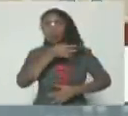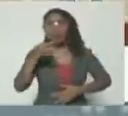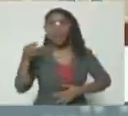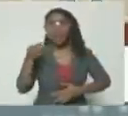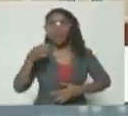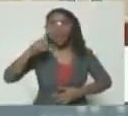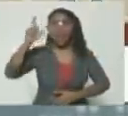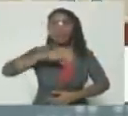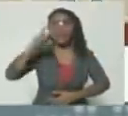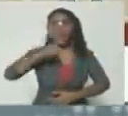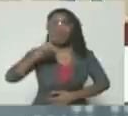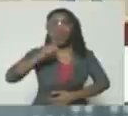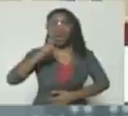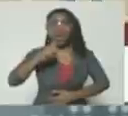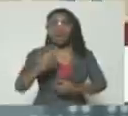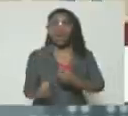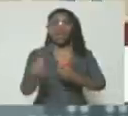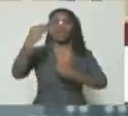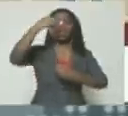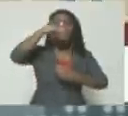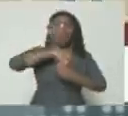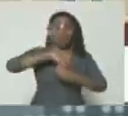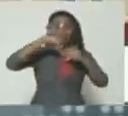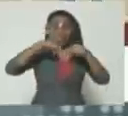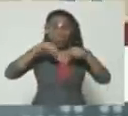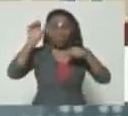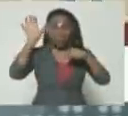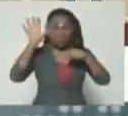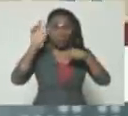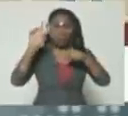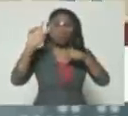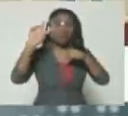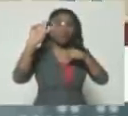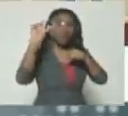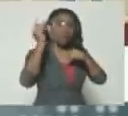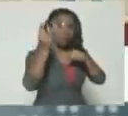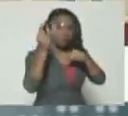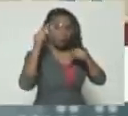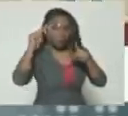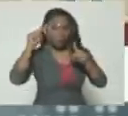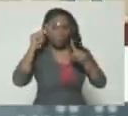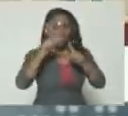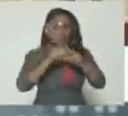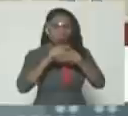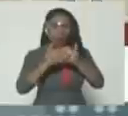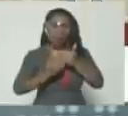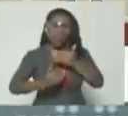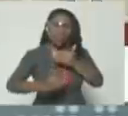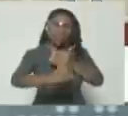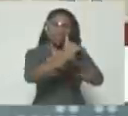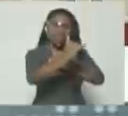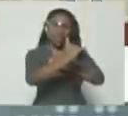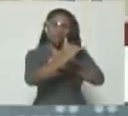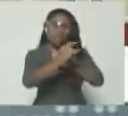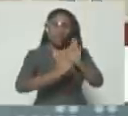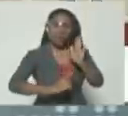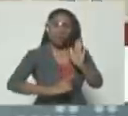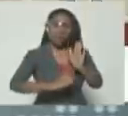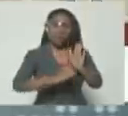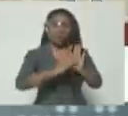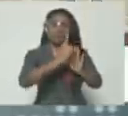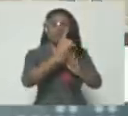las necesidades internas del país. Y la segunda gran vocación, avanzar en la